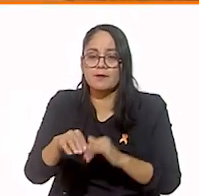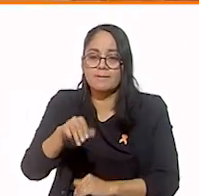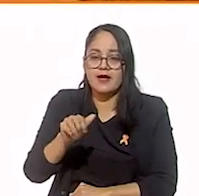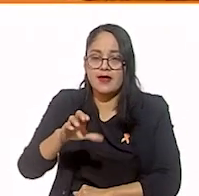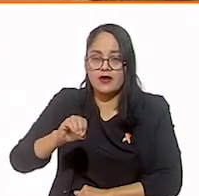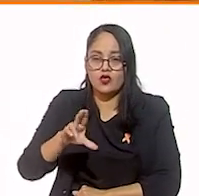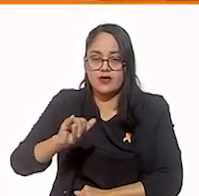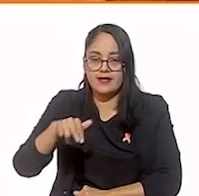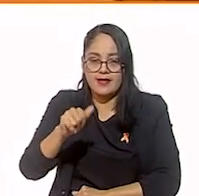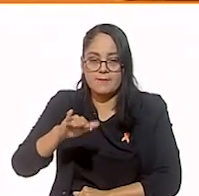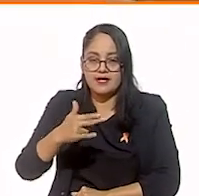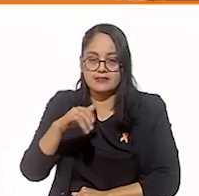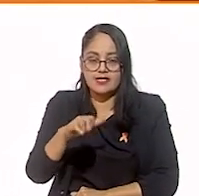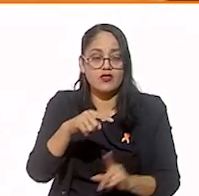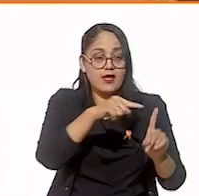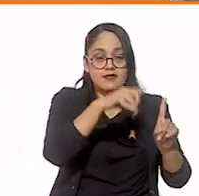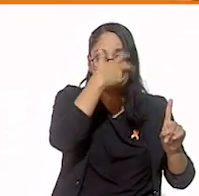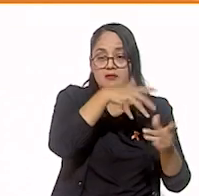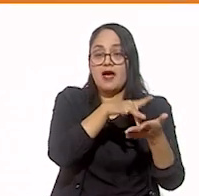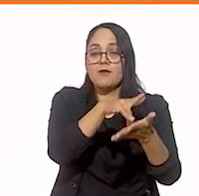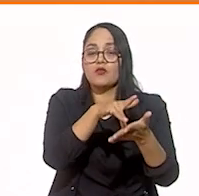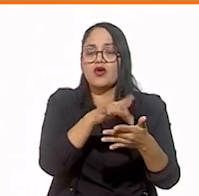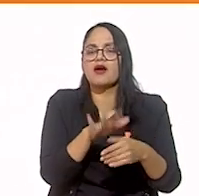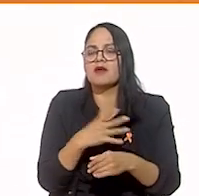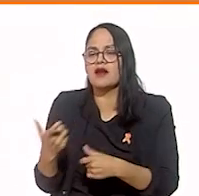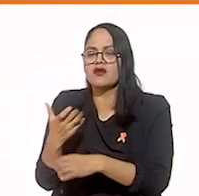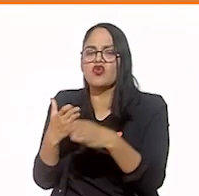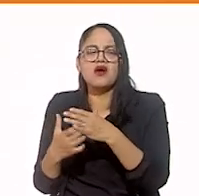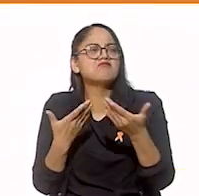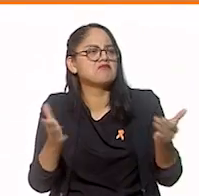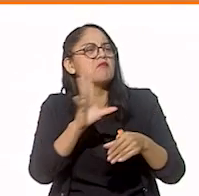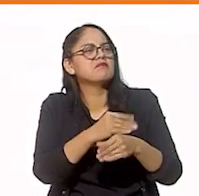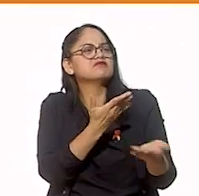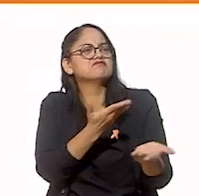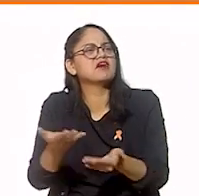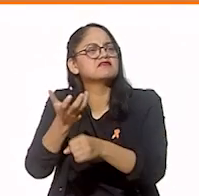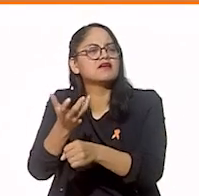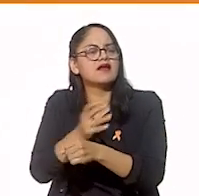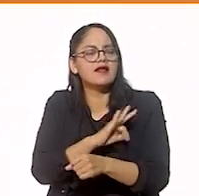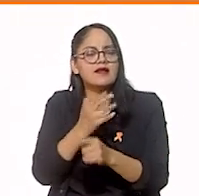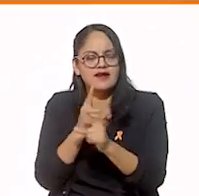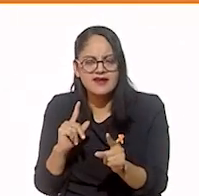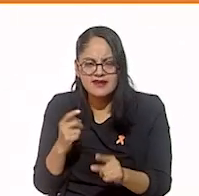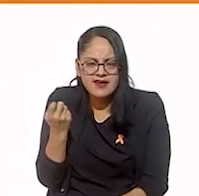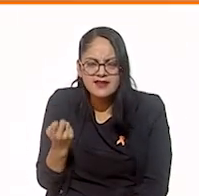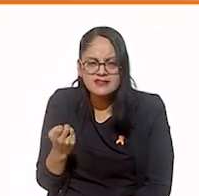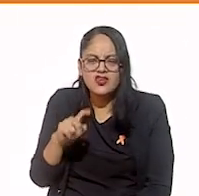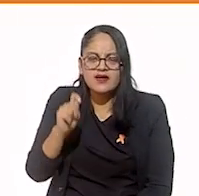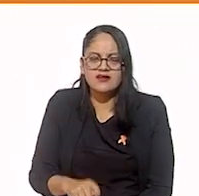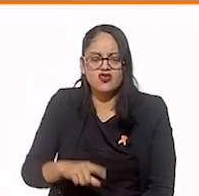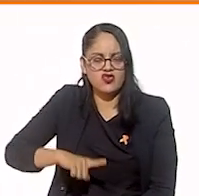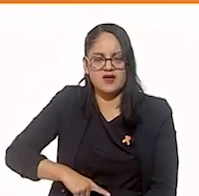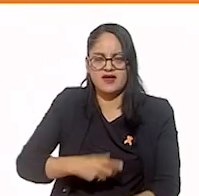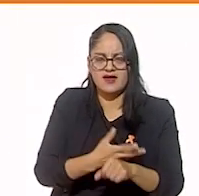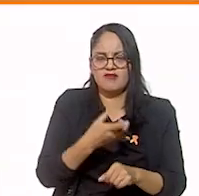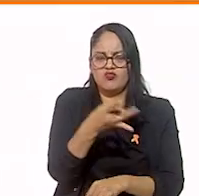que abiertamente plantea la entrega de los recursos naturales. Entonces, no estamos hablando solamente de derrocar un gobierno, de un